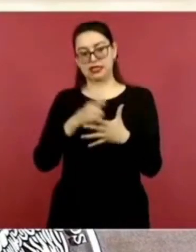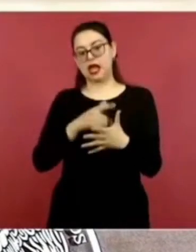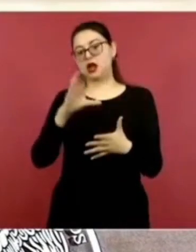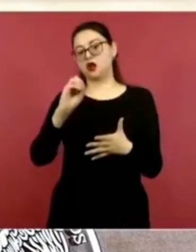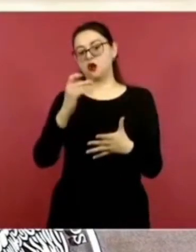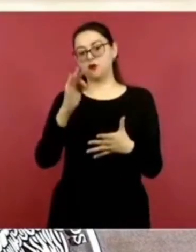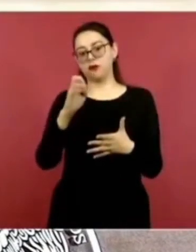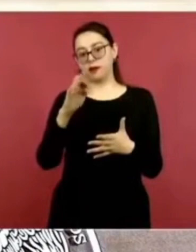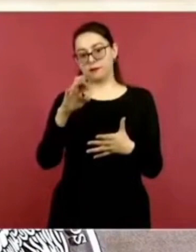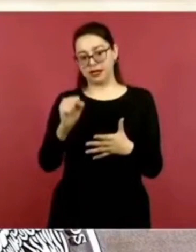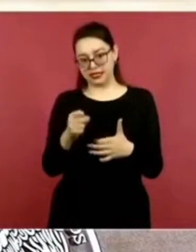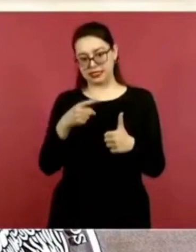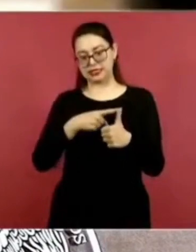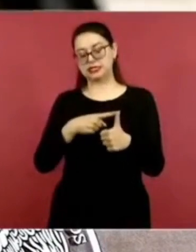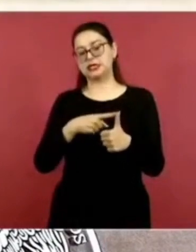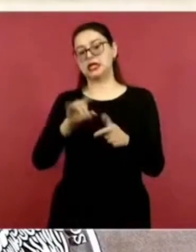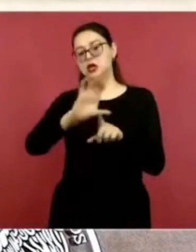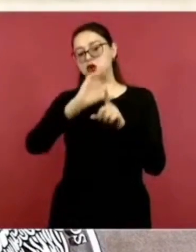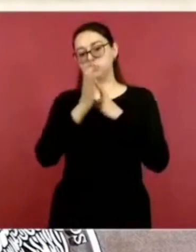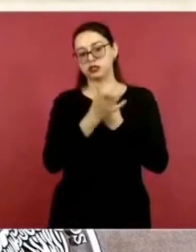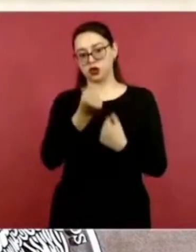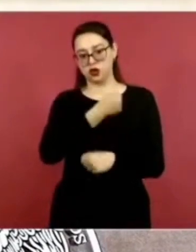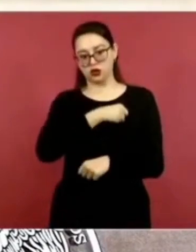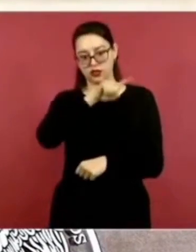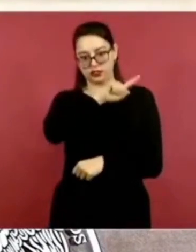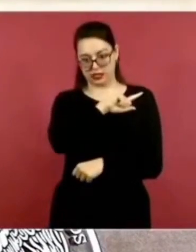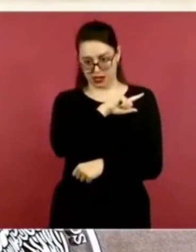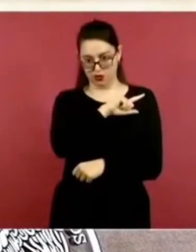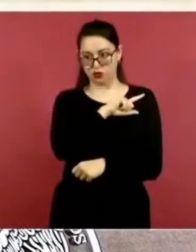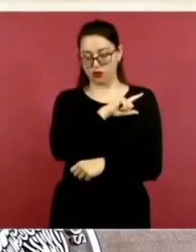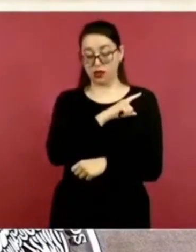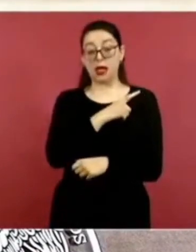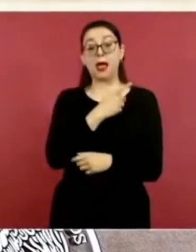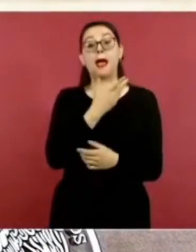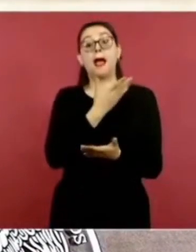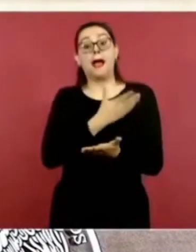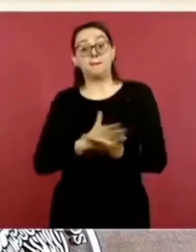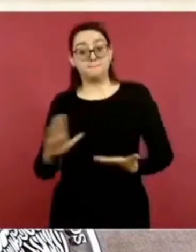Salubridad. Y en el caso de médicos cubanos,